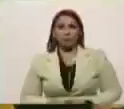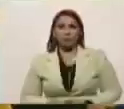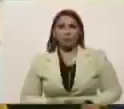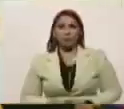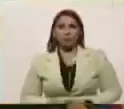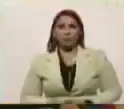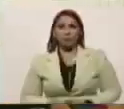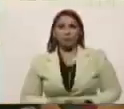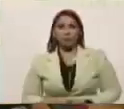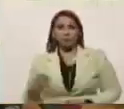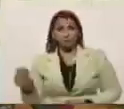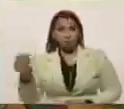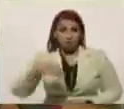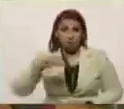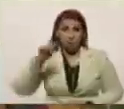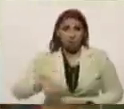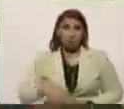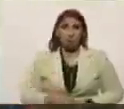Y además,